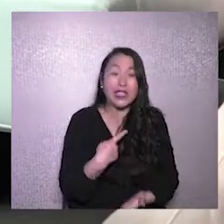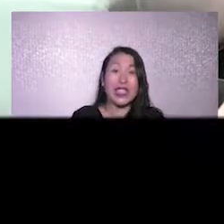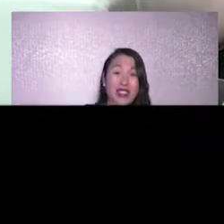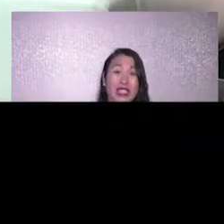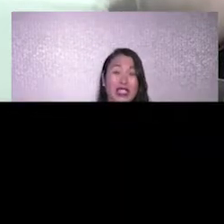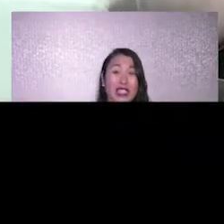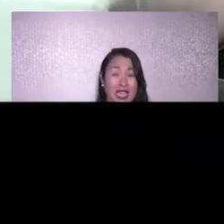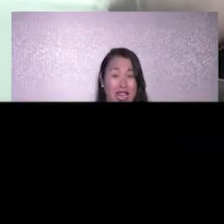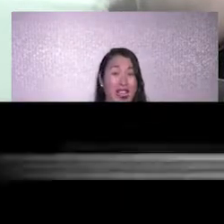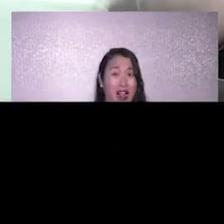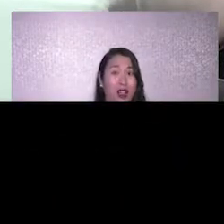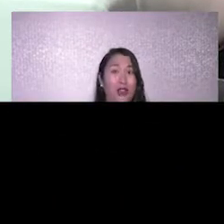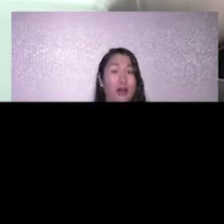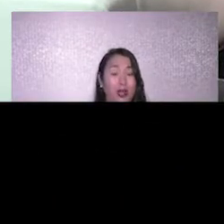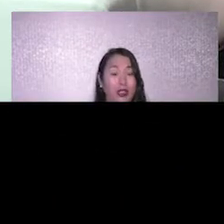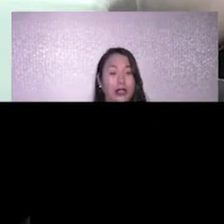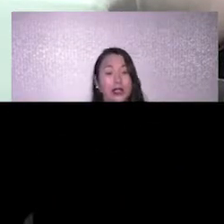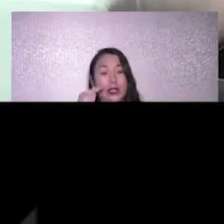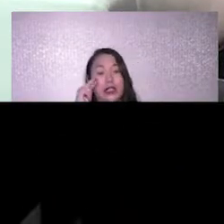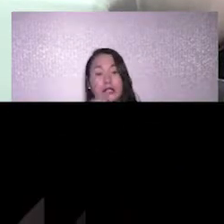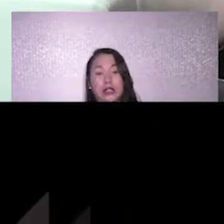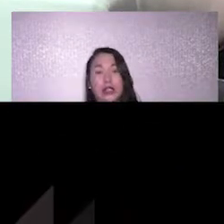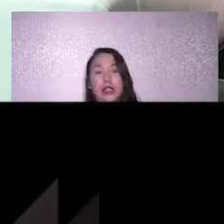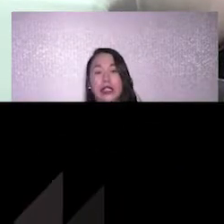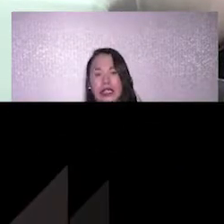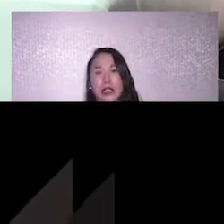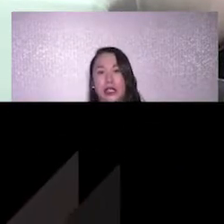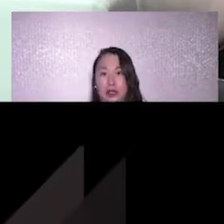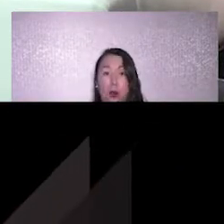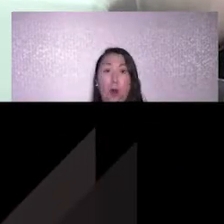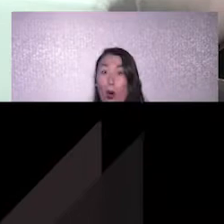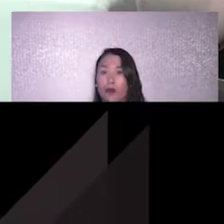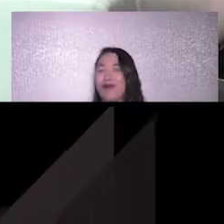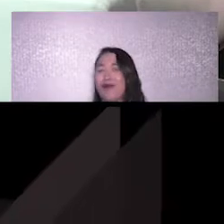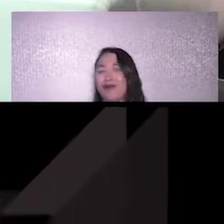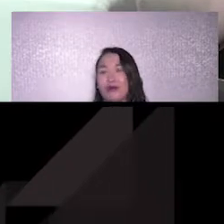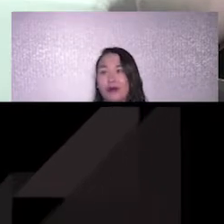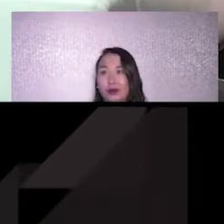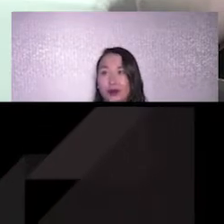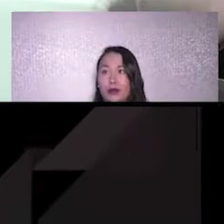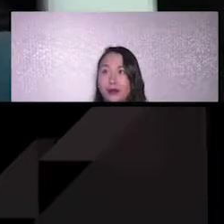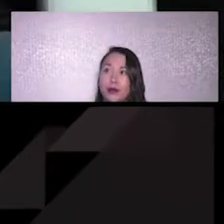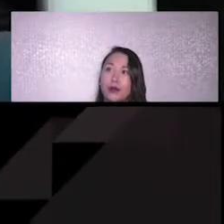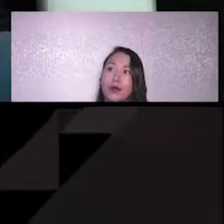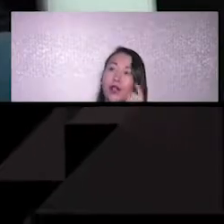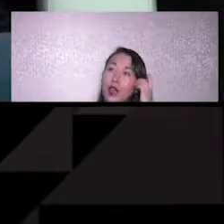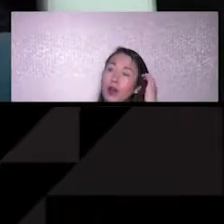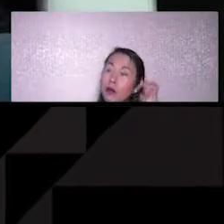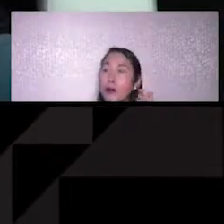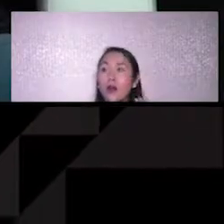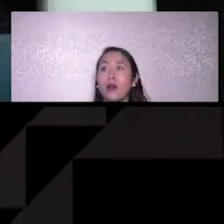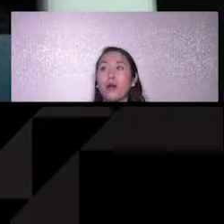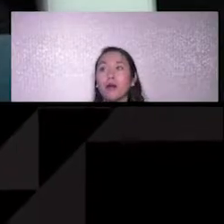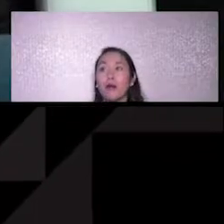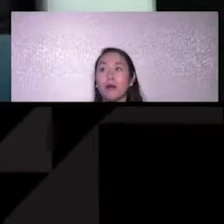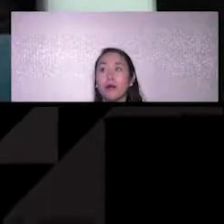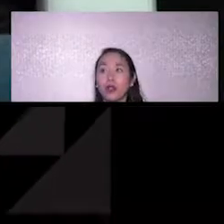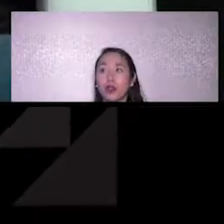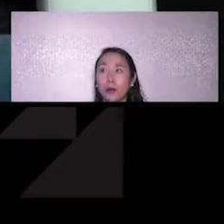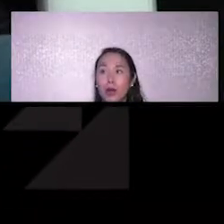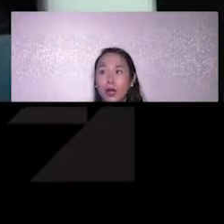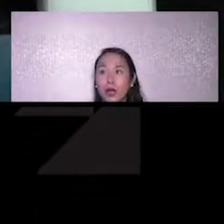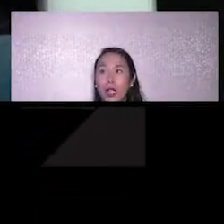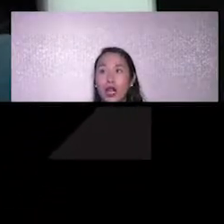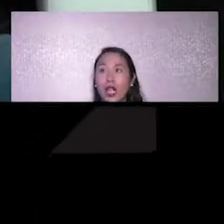veo bastante limitado. Ramiro. Primero, me sorprende la capacidad adivinatoria